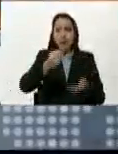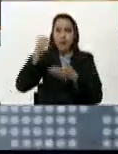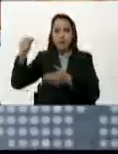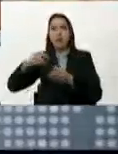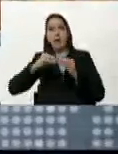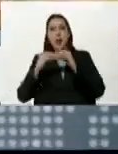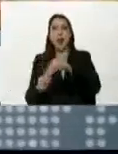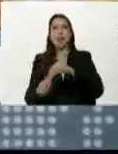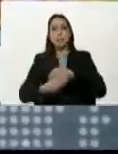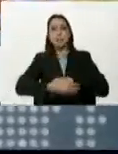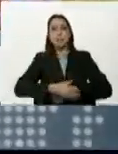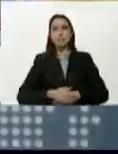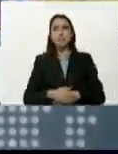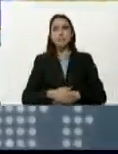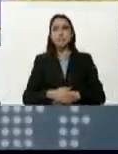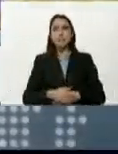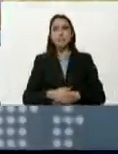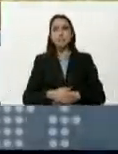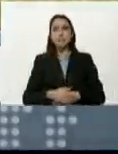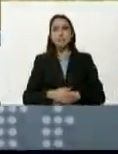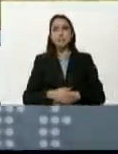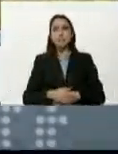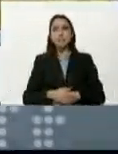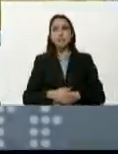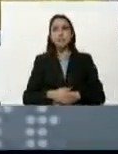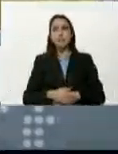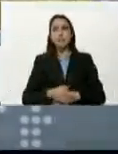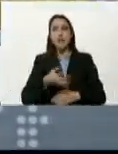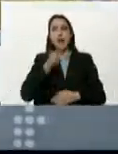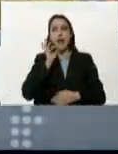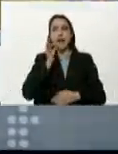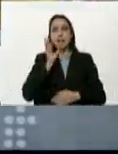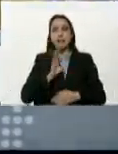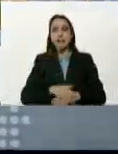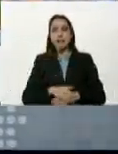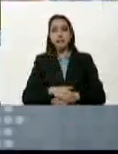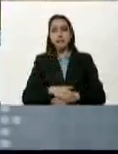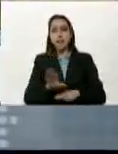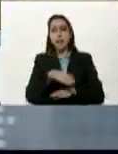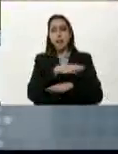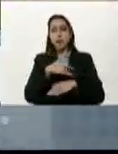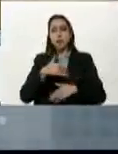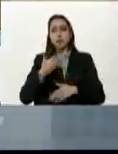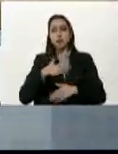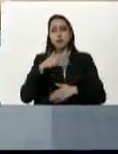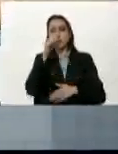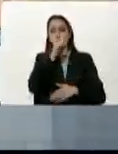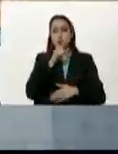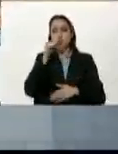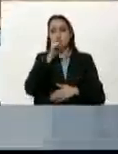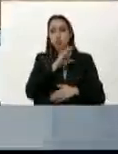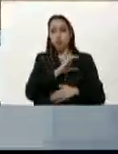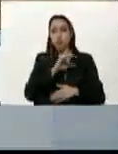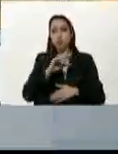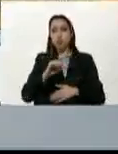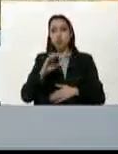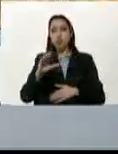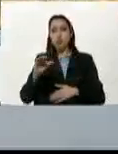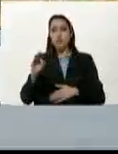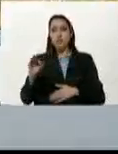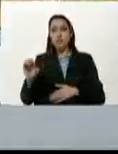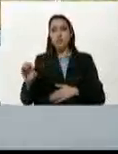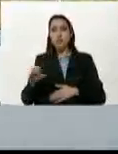clac clac caca café la cancioncita miren caca café